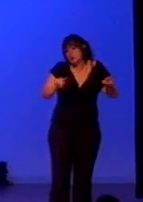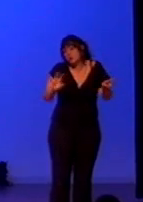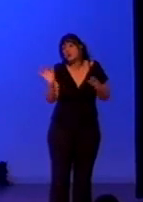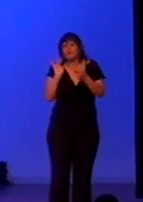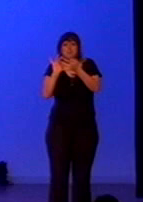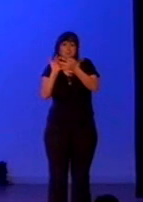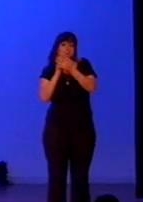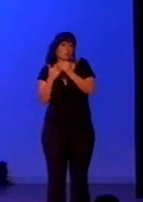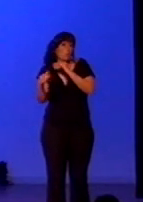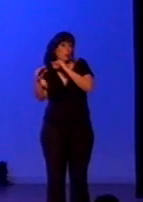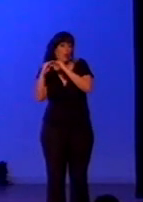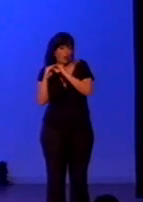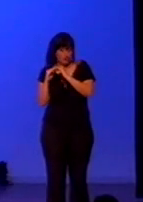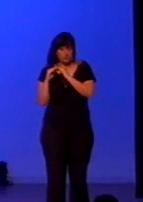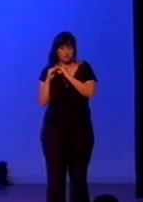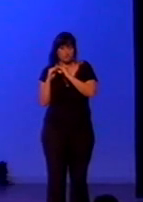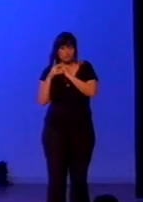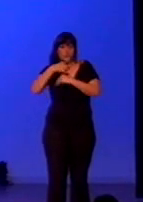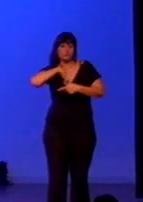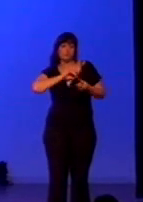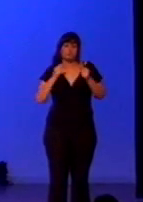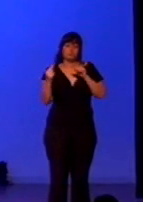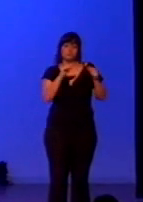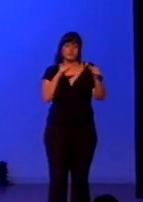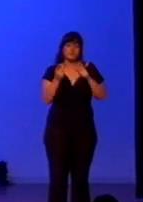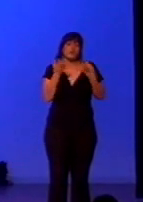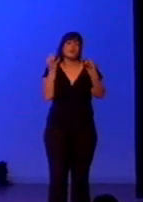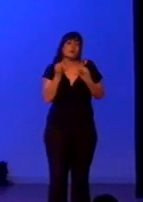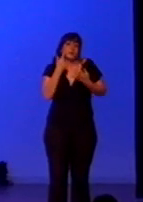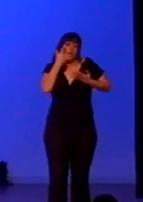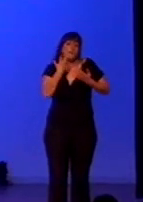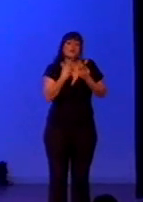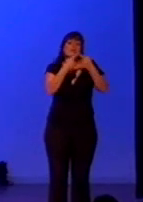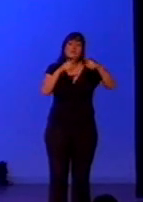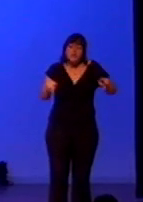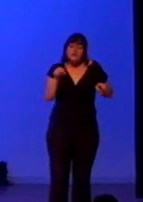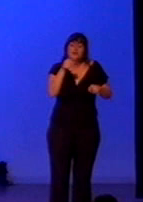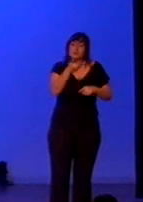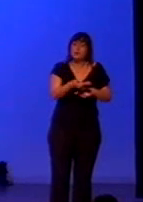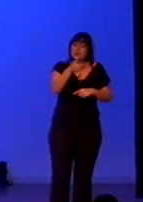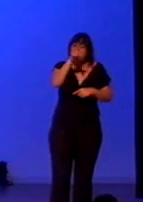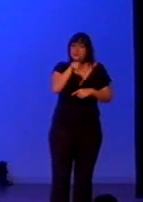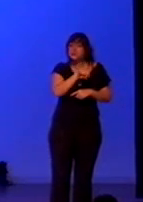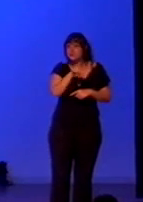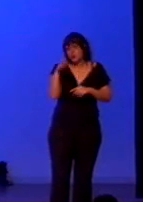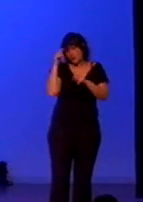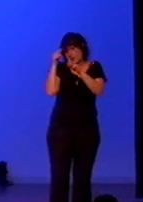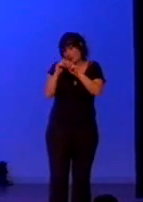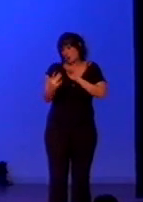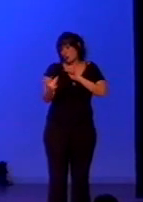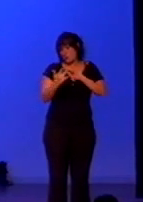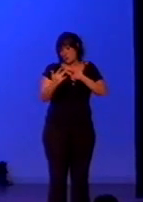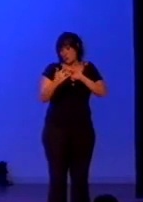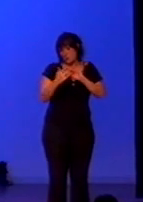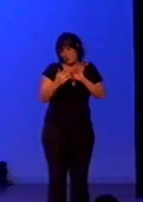trato igual debemos discutir cuando esa diferencias son relevantes para que se nos trate o que se trate